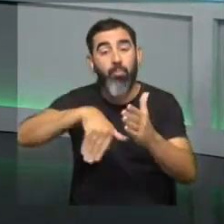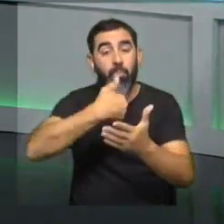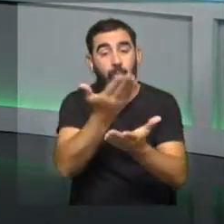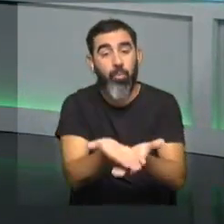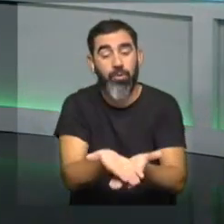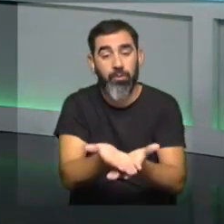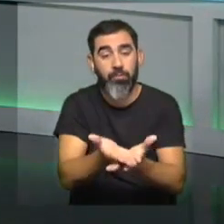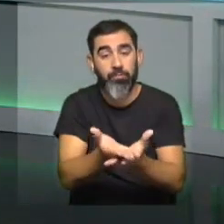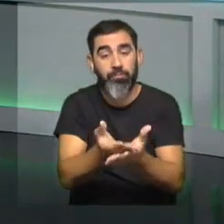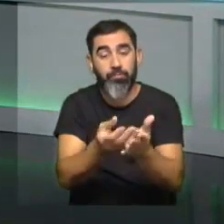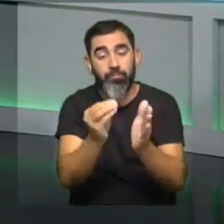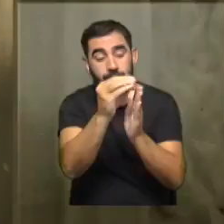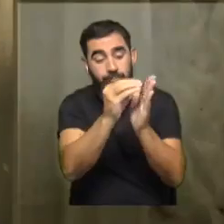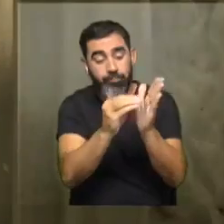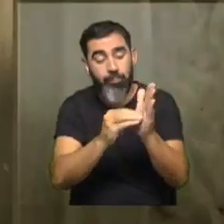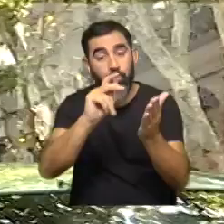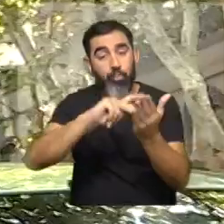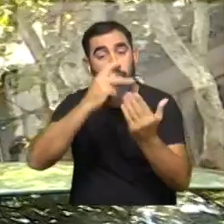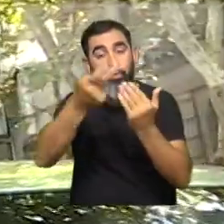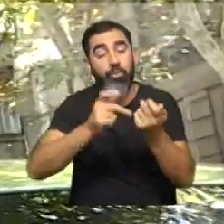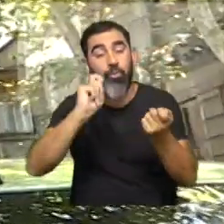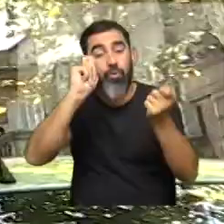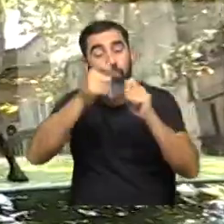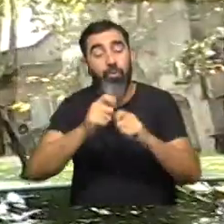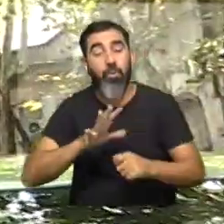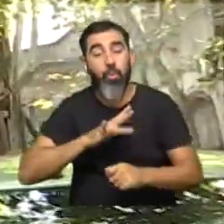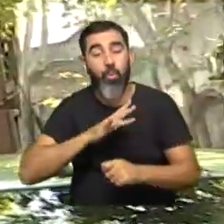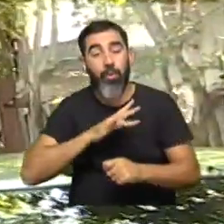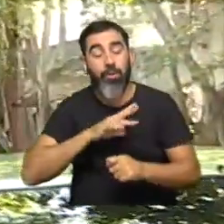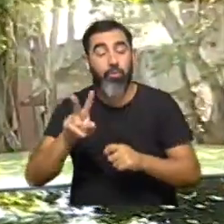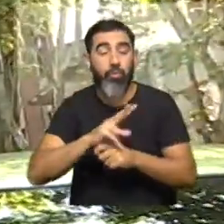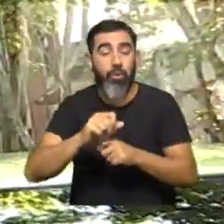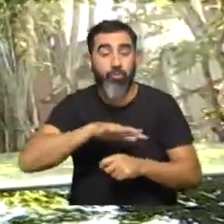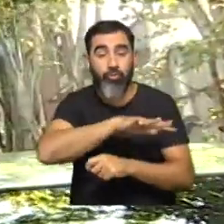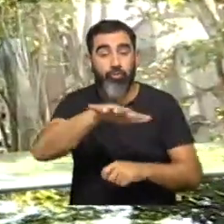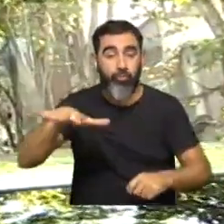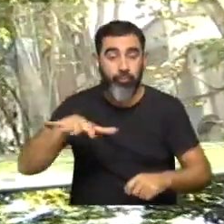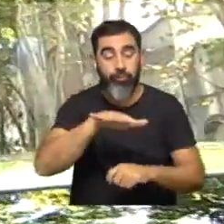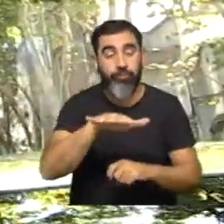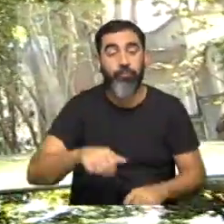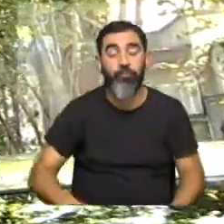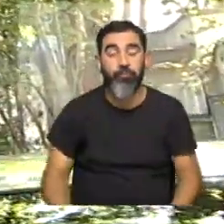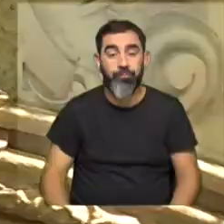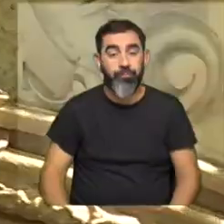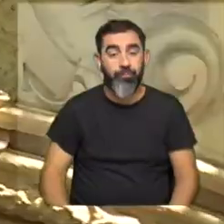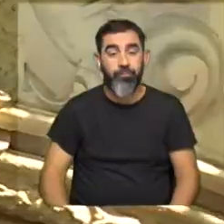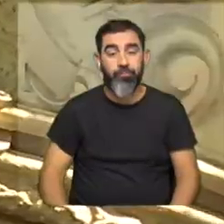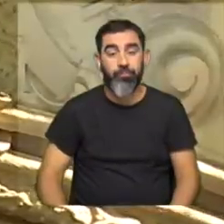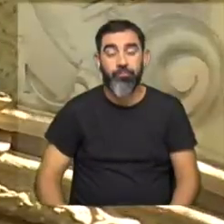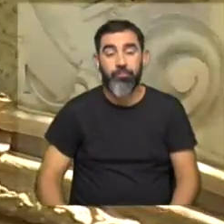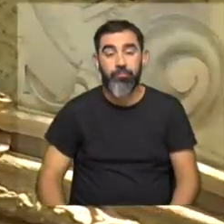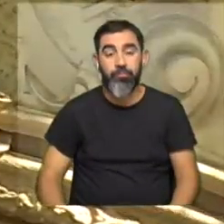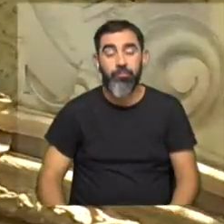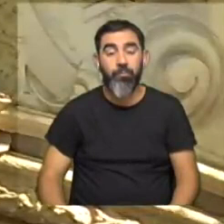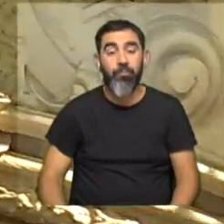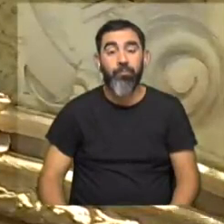propuestas para incorporar justamente a este proyecto de reforma de la seguridad social del que estaba, al que estaba haciendo referencia